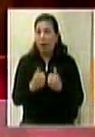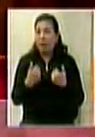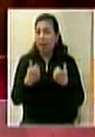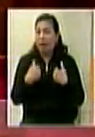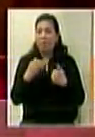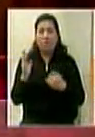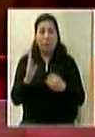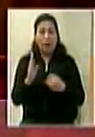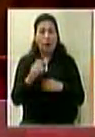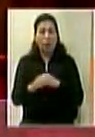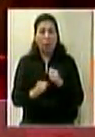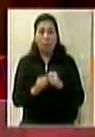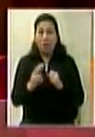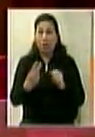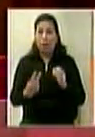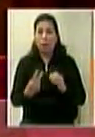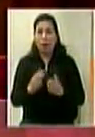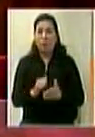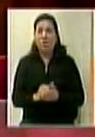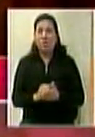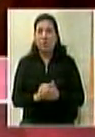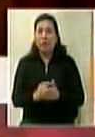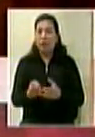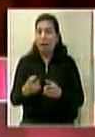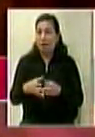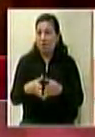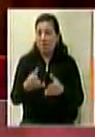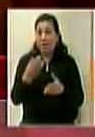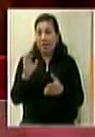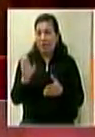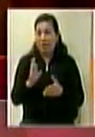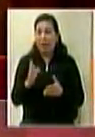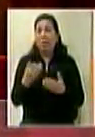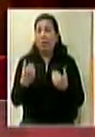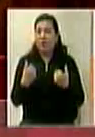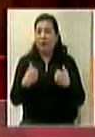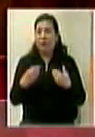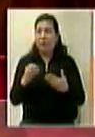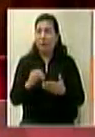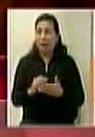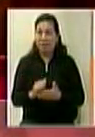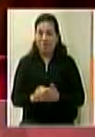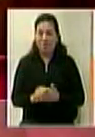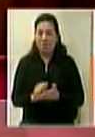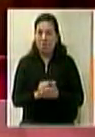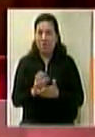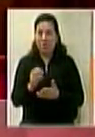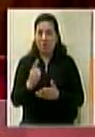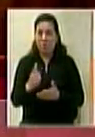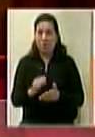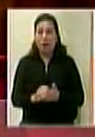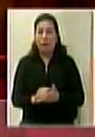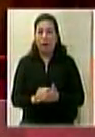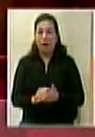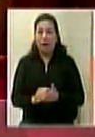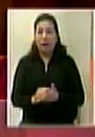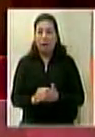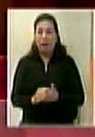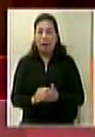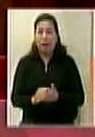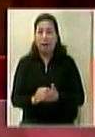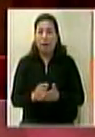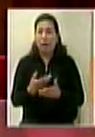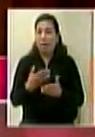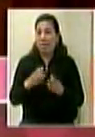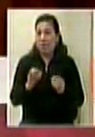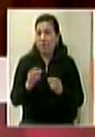correspondiente a febrero del 2012, la inflación de enero registró una tasa mensual de 0,1%